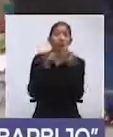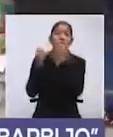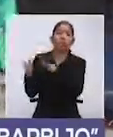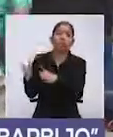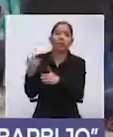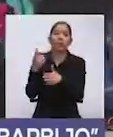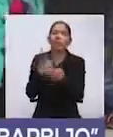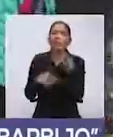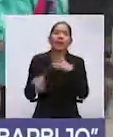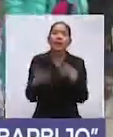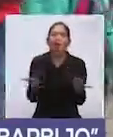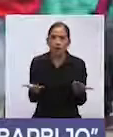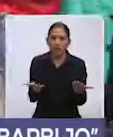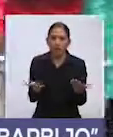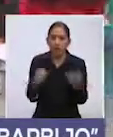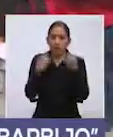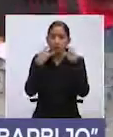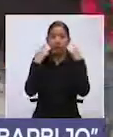hace es